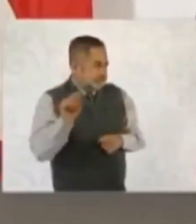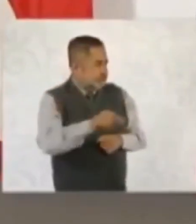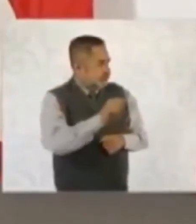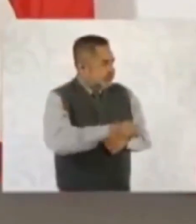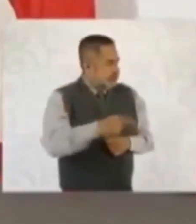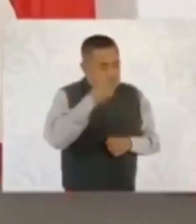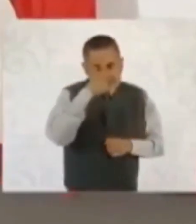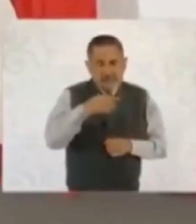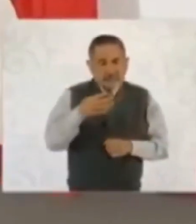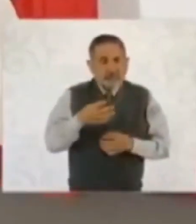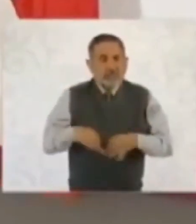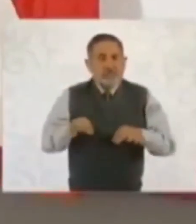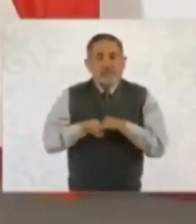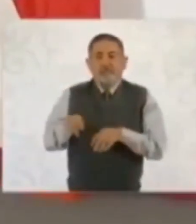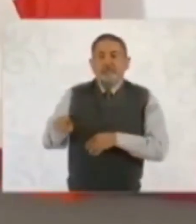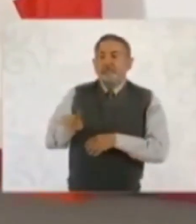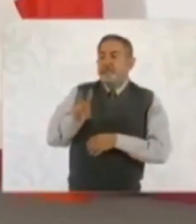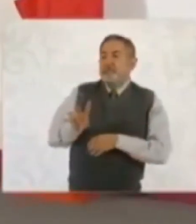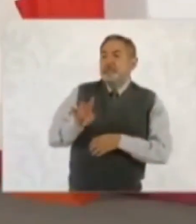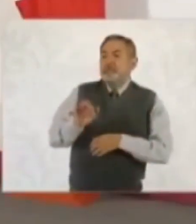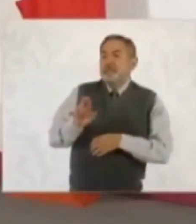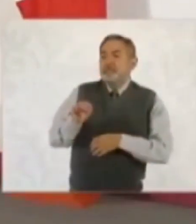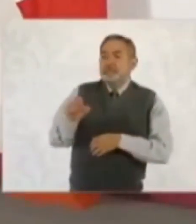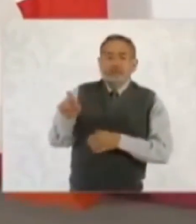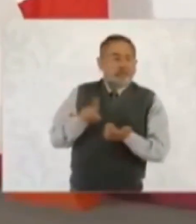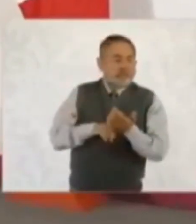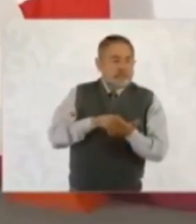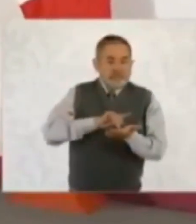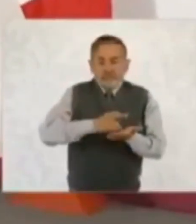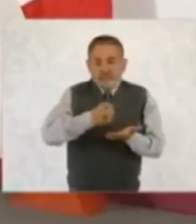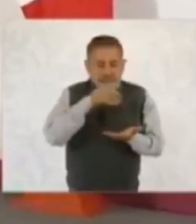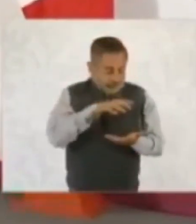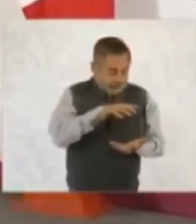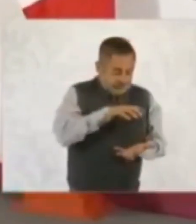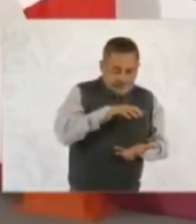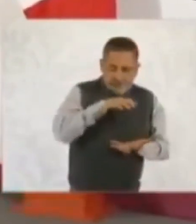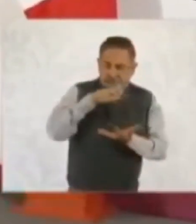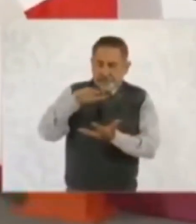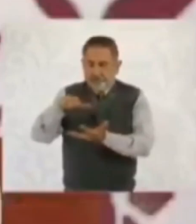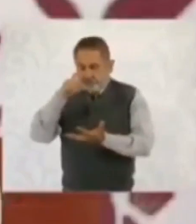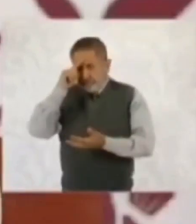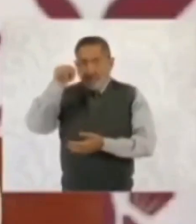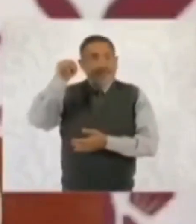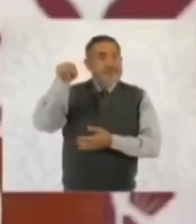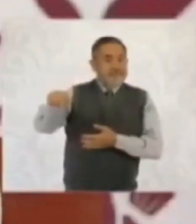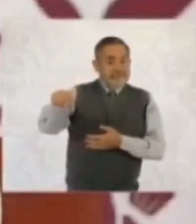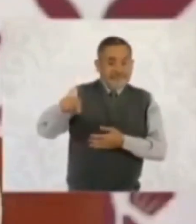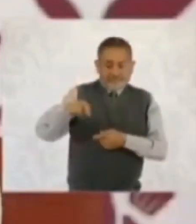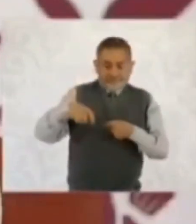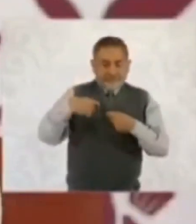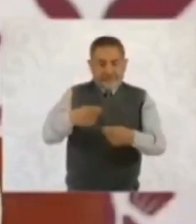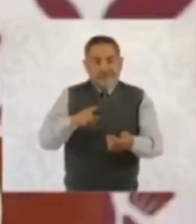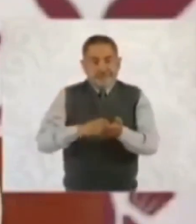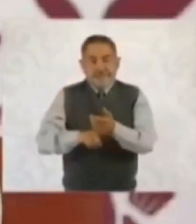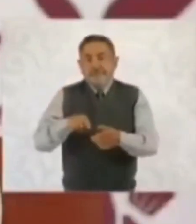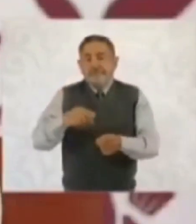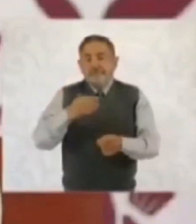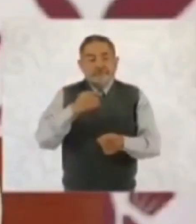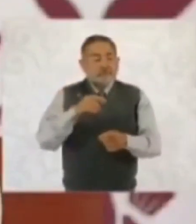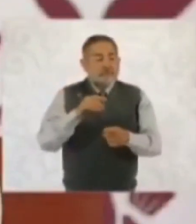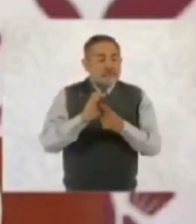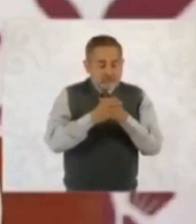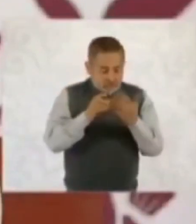que Birmex entregue los medicamentos a Alimentación para el Bienestar. Ahí se